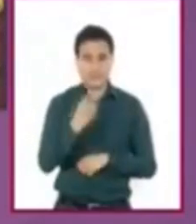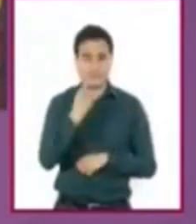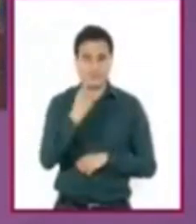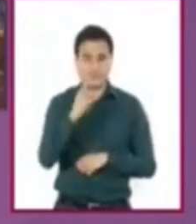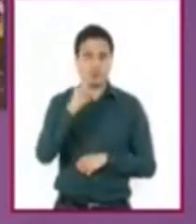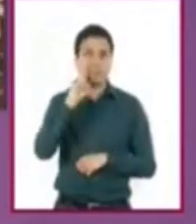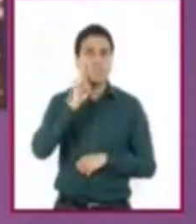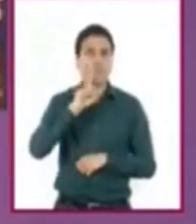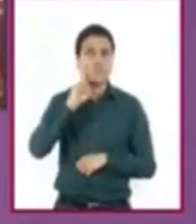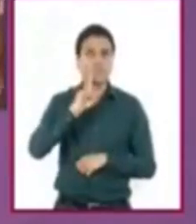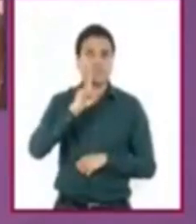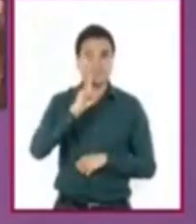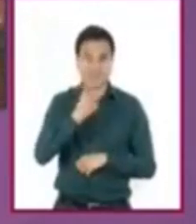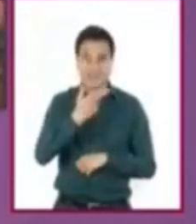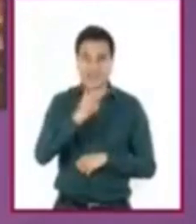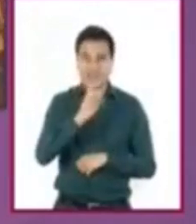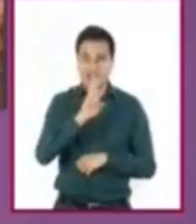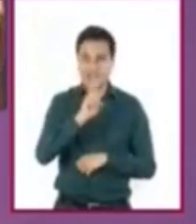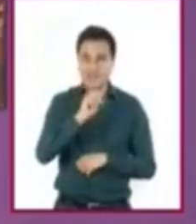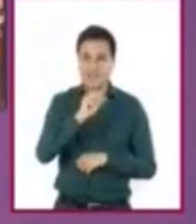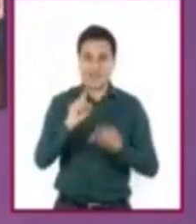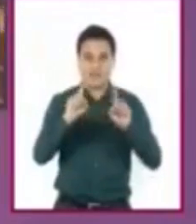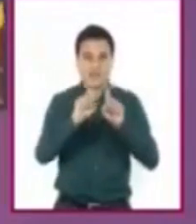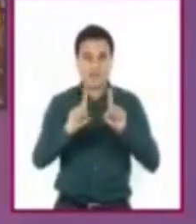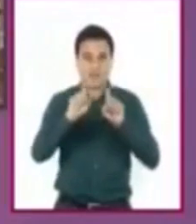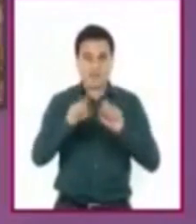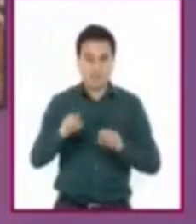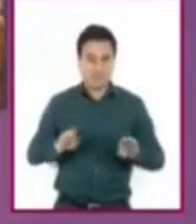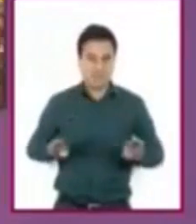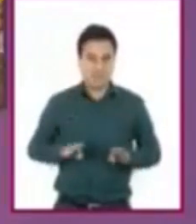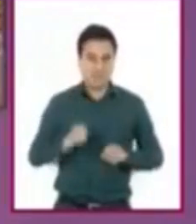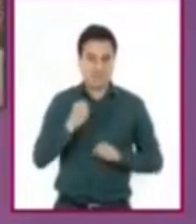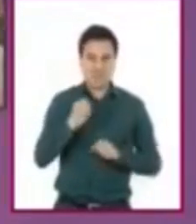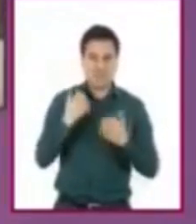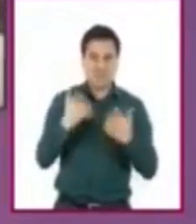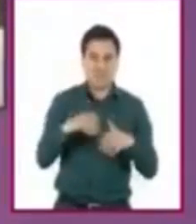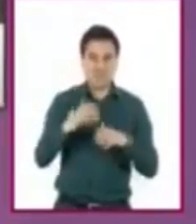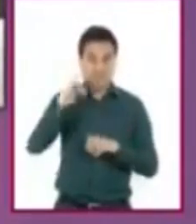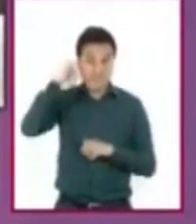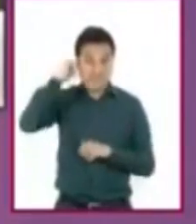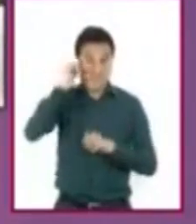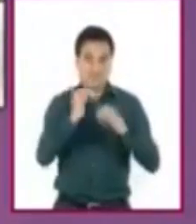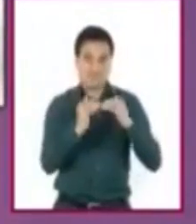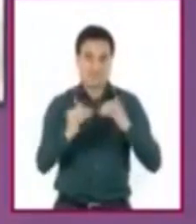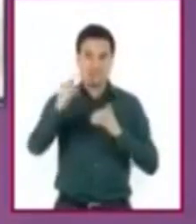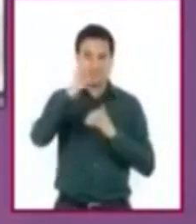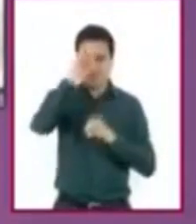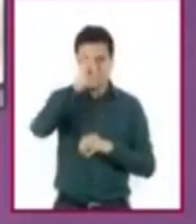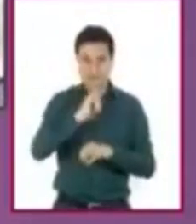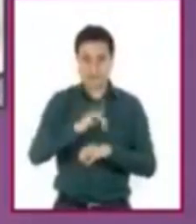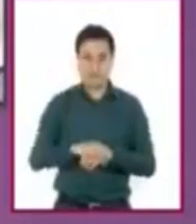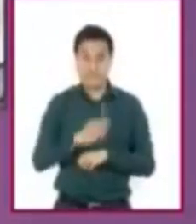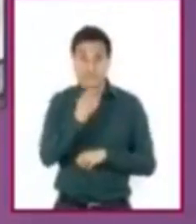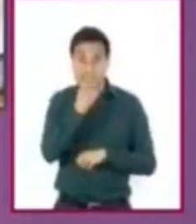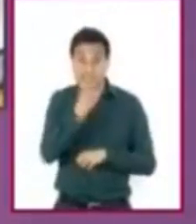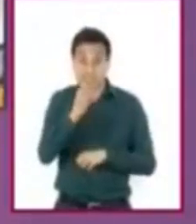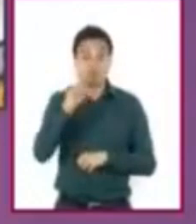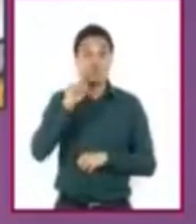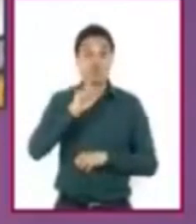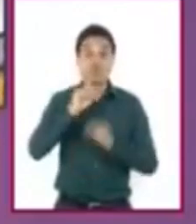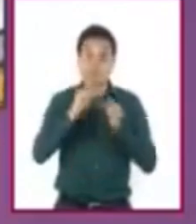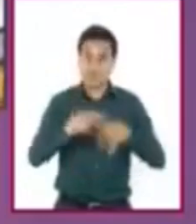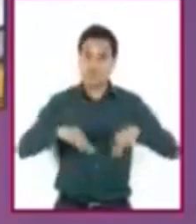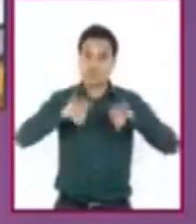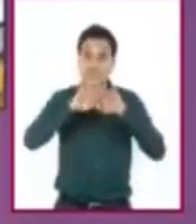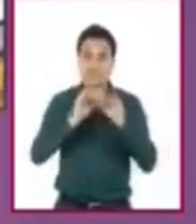a Hernán Cortés, con carácter e imposición sobre los indígenas, y se enfatiza su importancia como intérprete